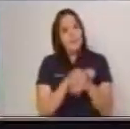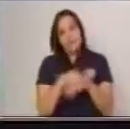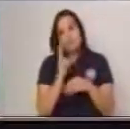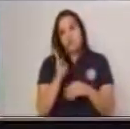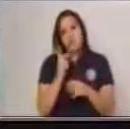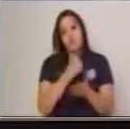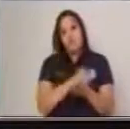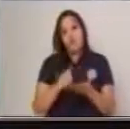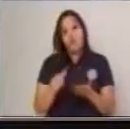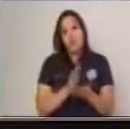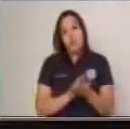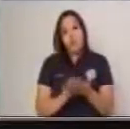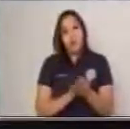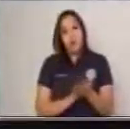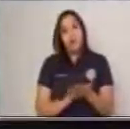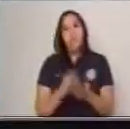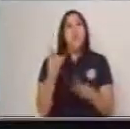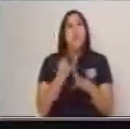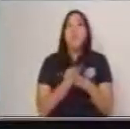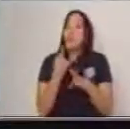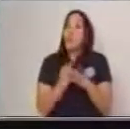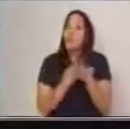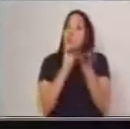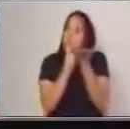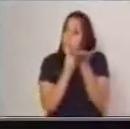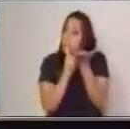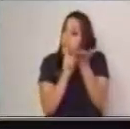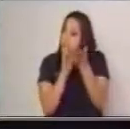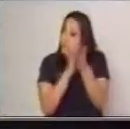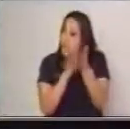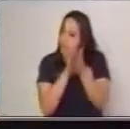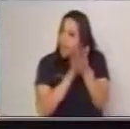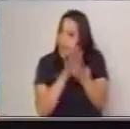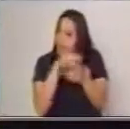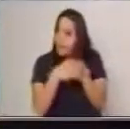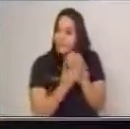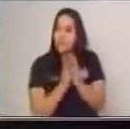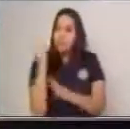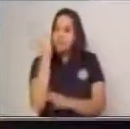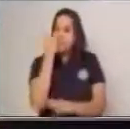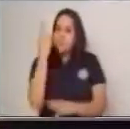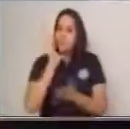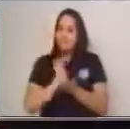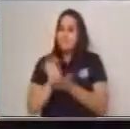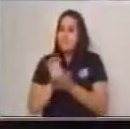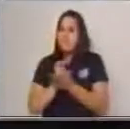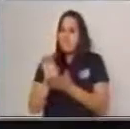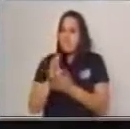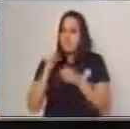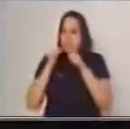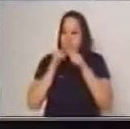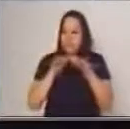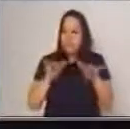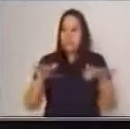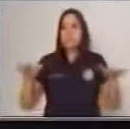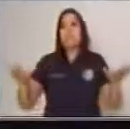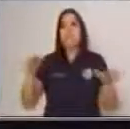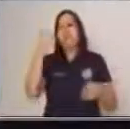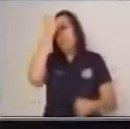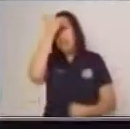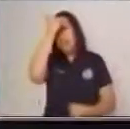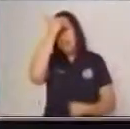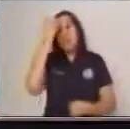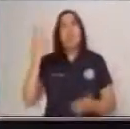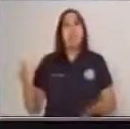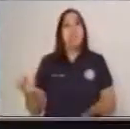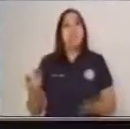con agua y jabón, utilice mucho jabón en gel, necesario y elemental, para evitar la propagación de cualquier tipo de virus